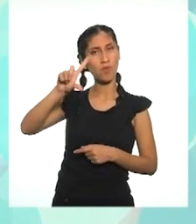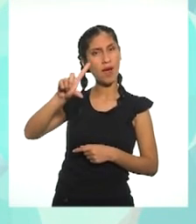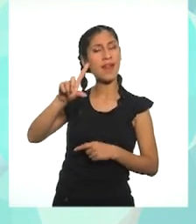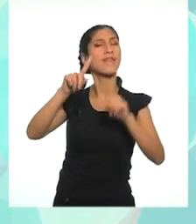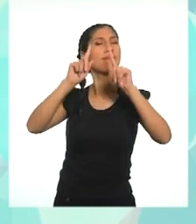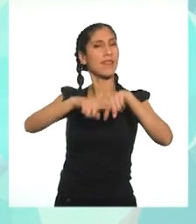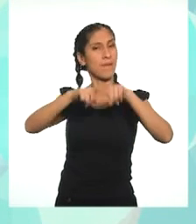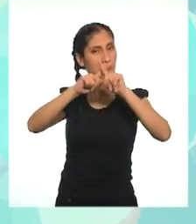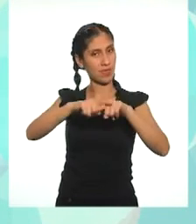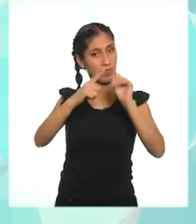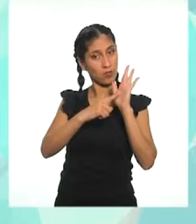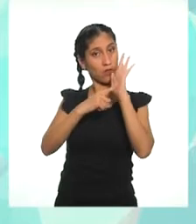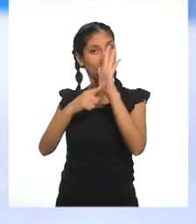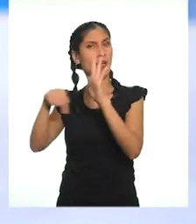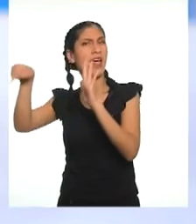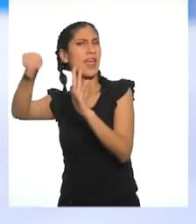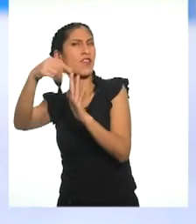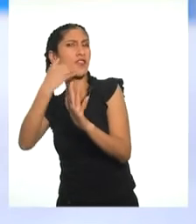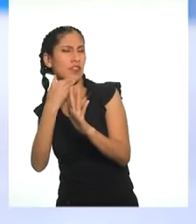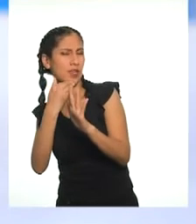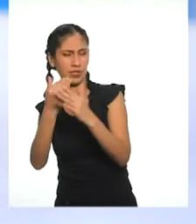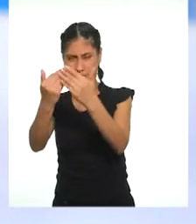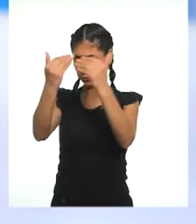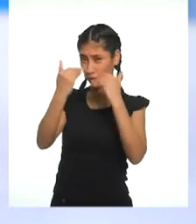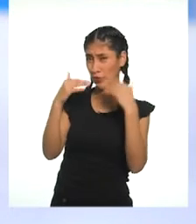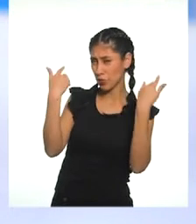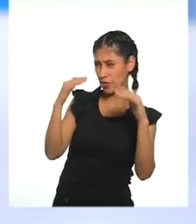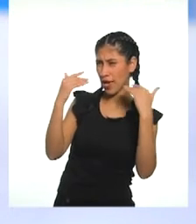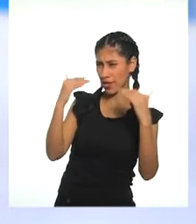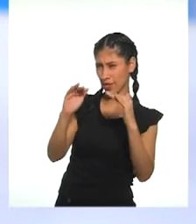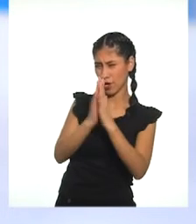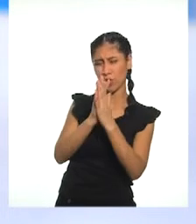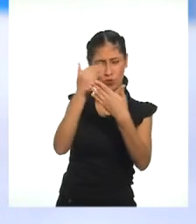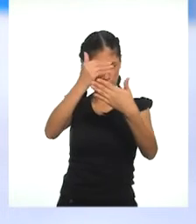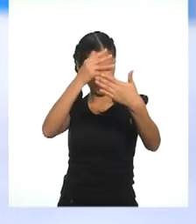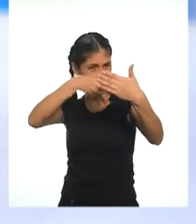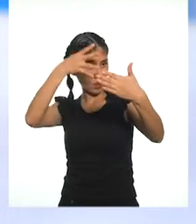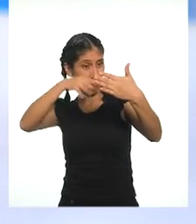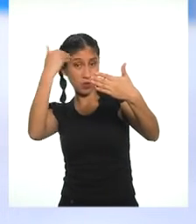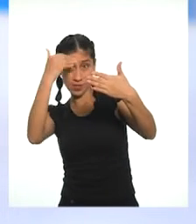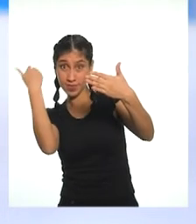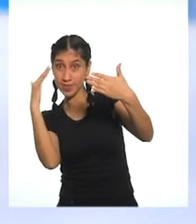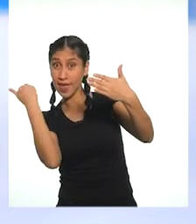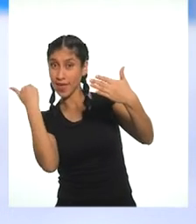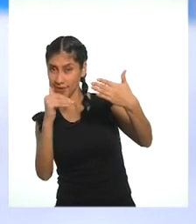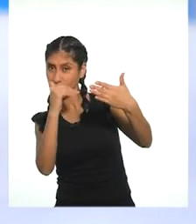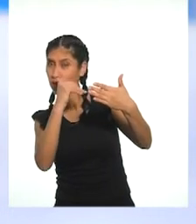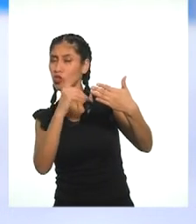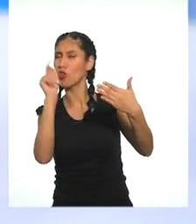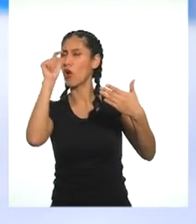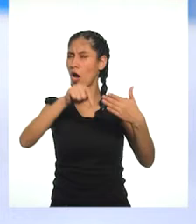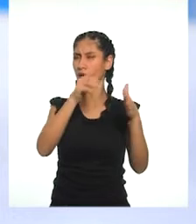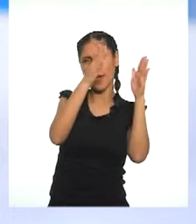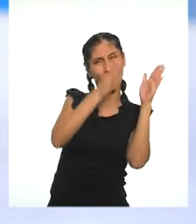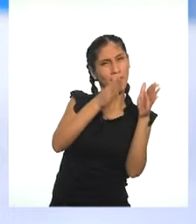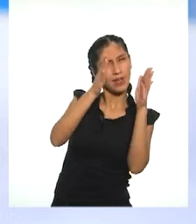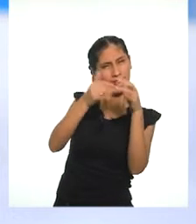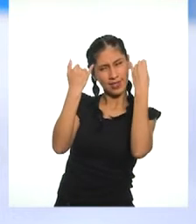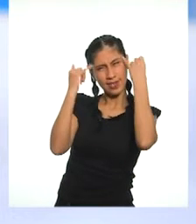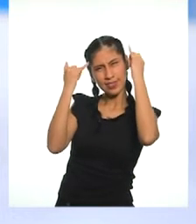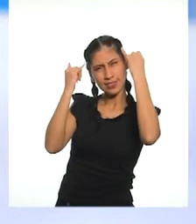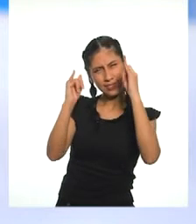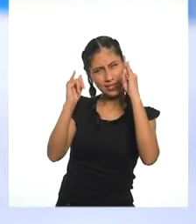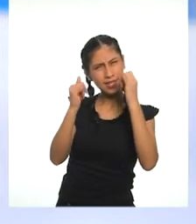el propósito que tenga. Una vez que hemos determinado la situación comunicativa, nos toca organizar las